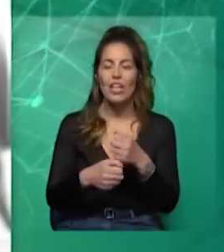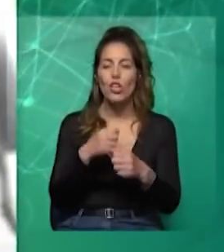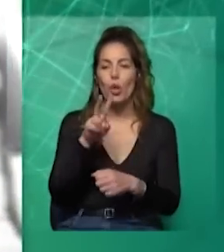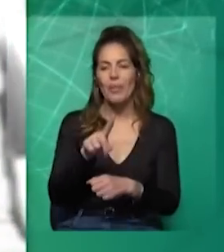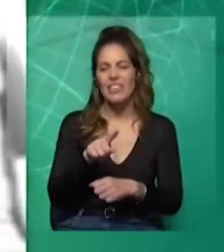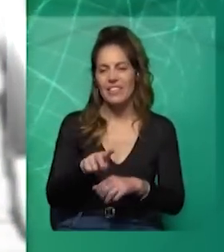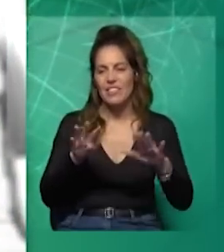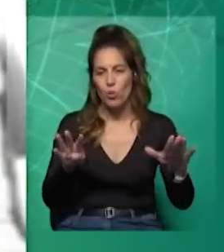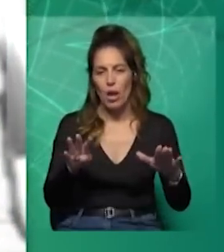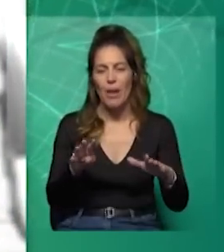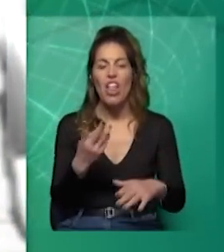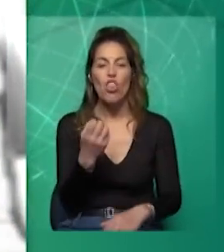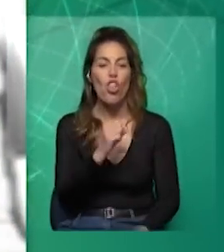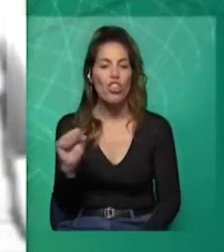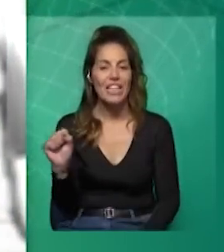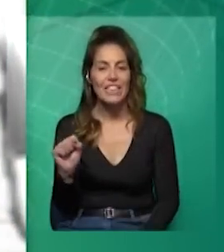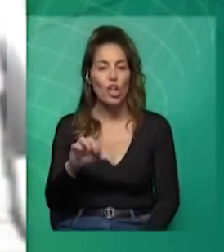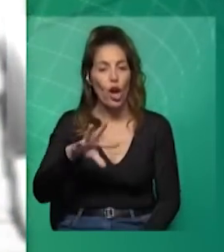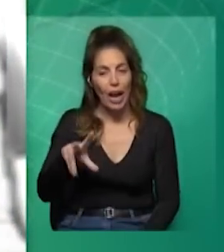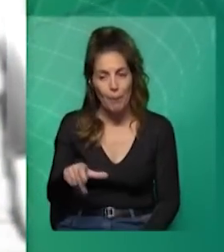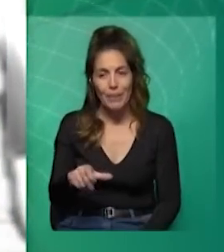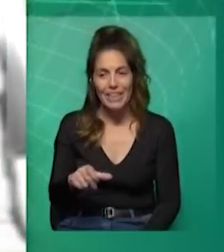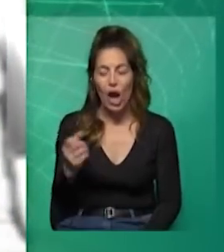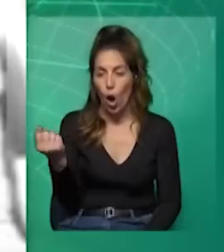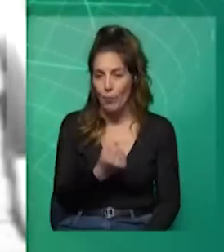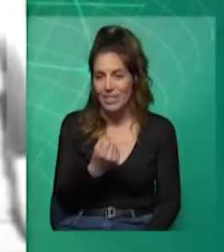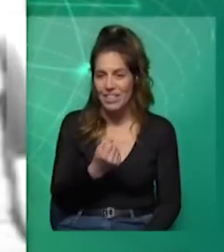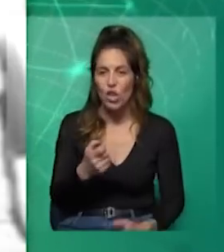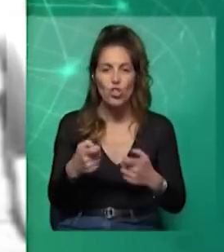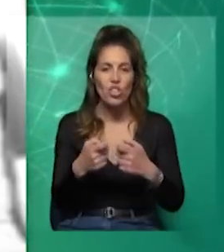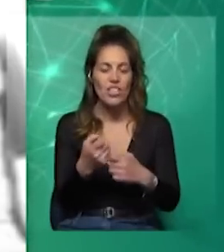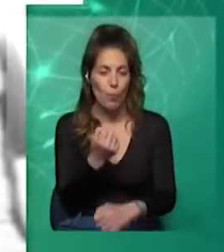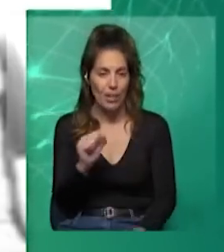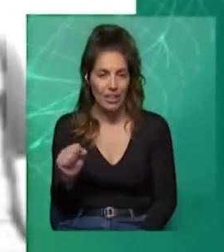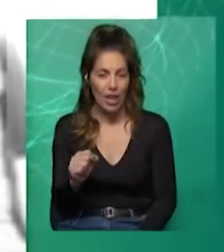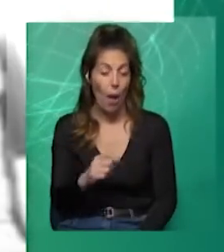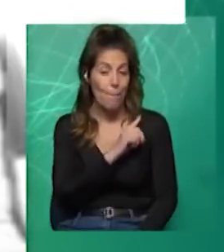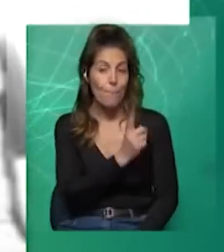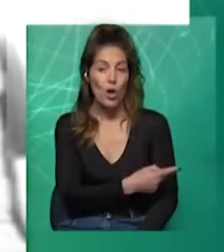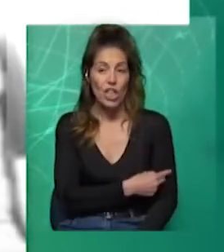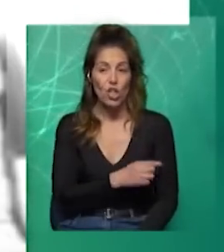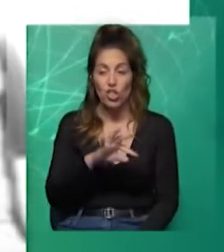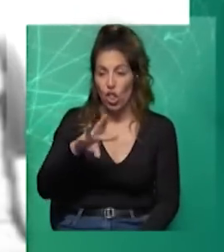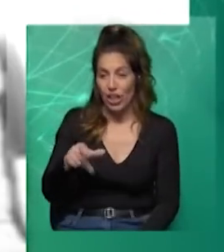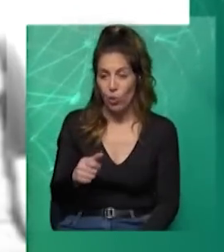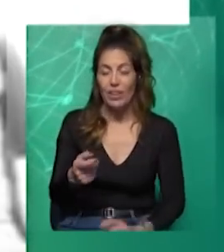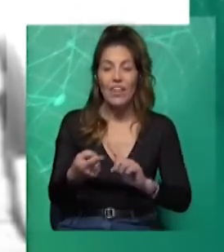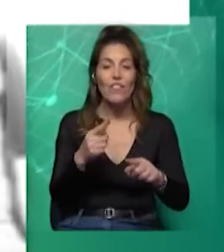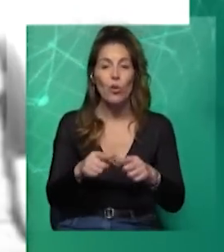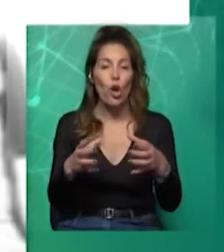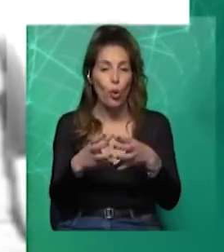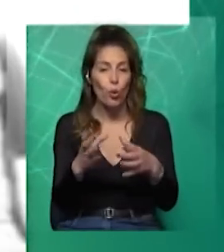delitos de rapiña homicidio muy especialmente agravado y asociación para delinquir frab asil es un poderoso delincuente que tiene vinculación con la Banda criminal